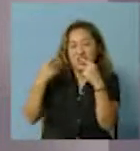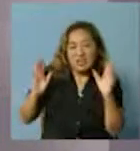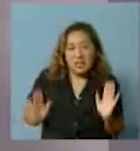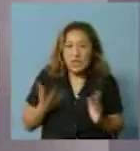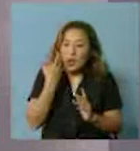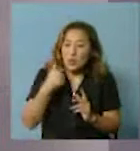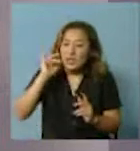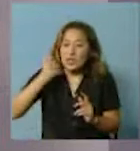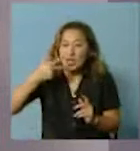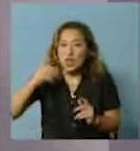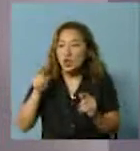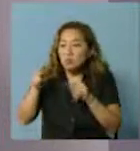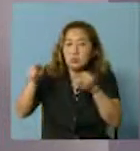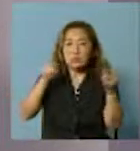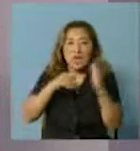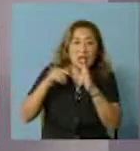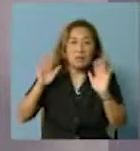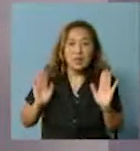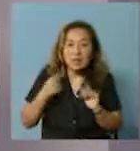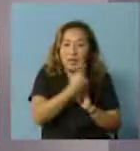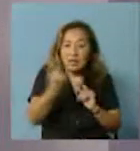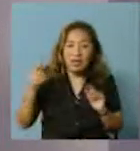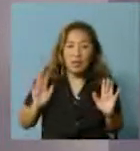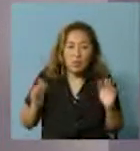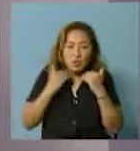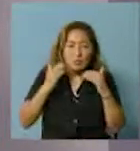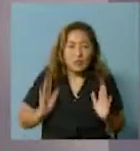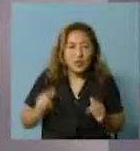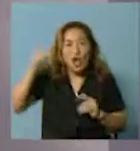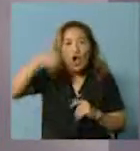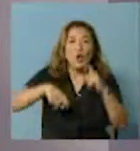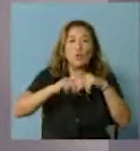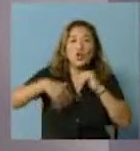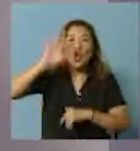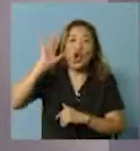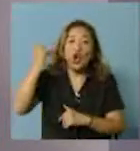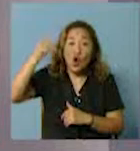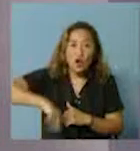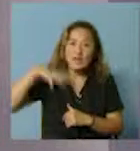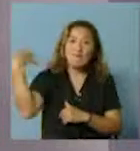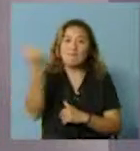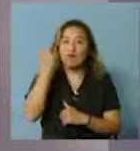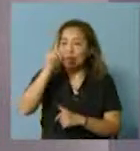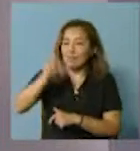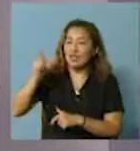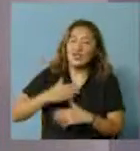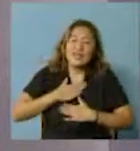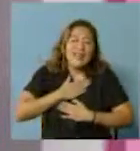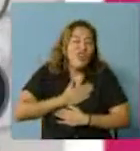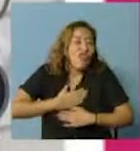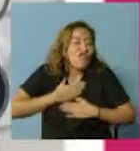pueda gustar o no la actuación en particular de algunos son hoy por hoy lo más importante y para nosotros es un placer que